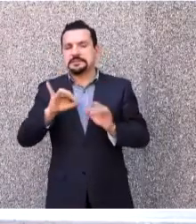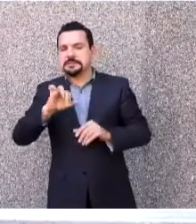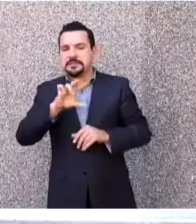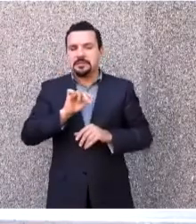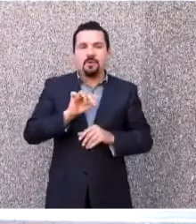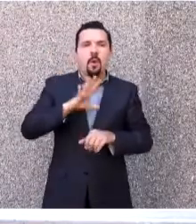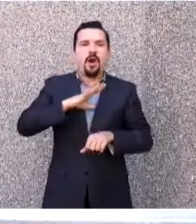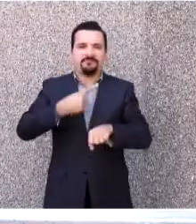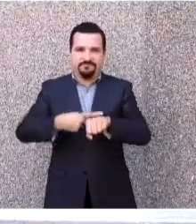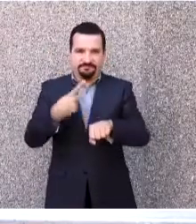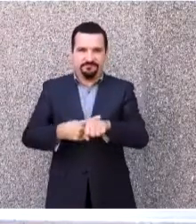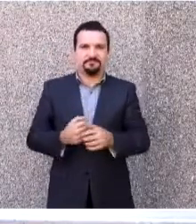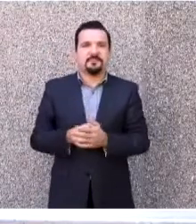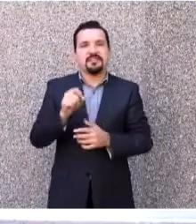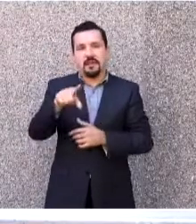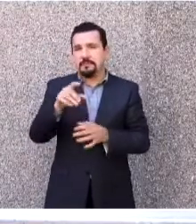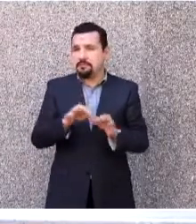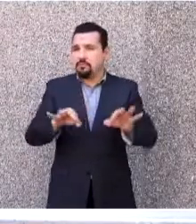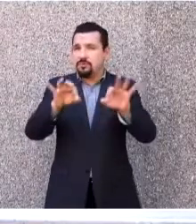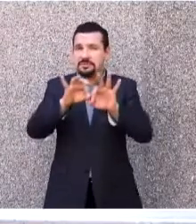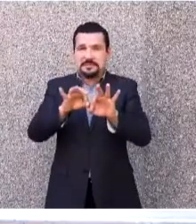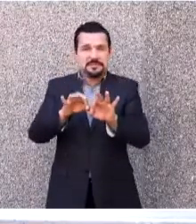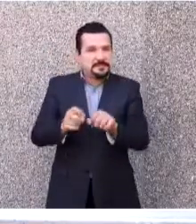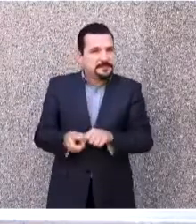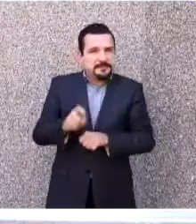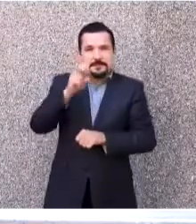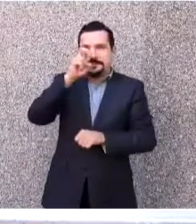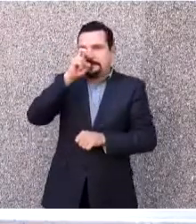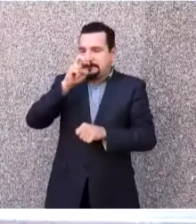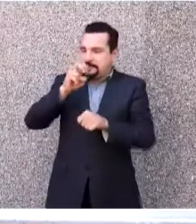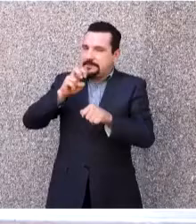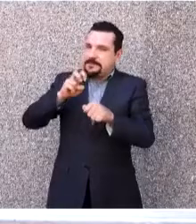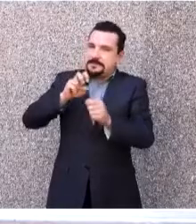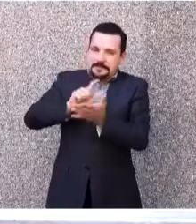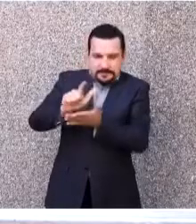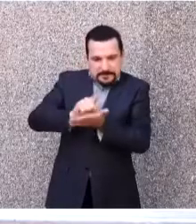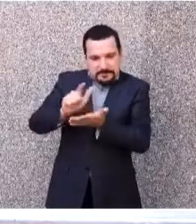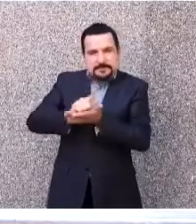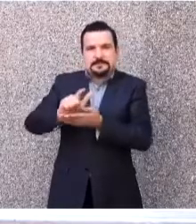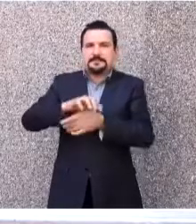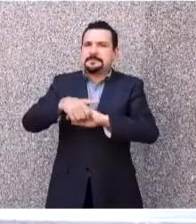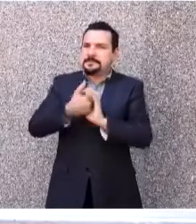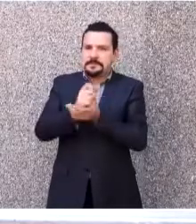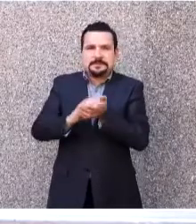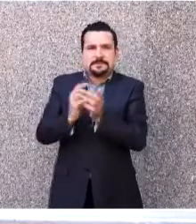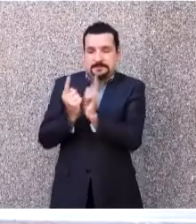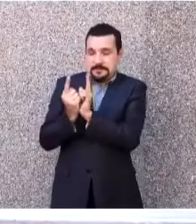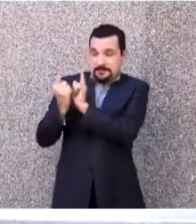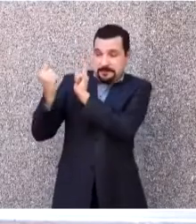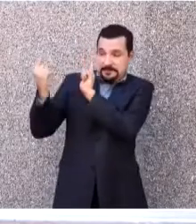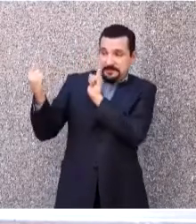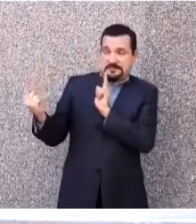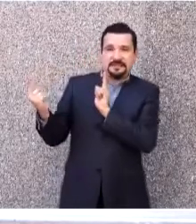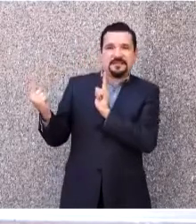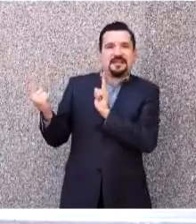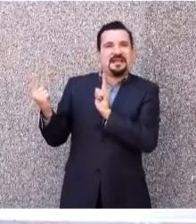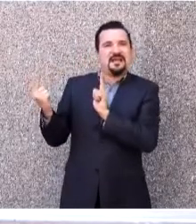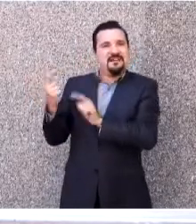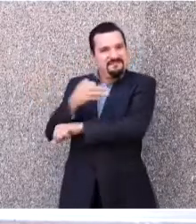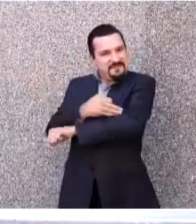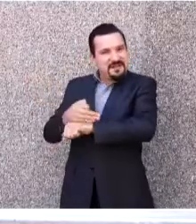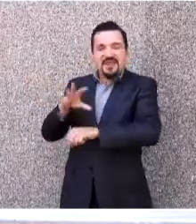enfermedad. Entonces, extremar las medidas higiénicas, el distanciamiento de nuestros seres queridos,